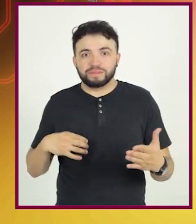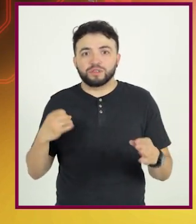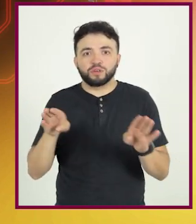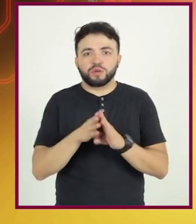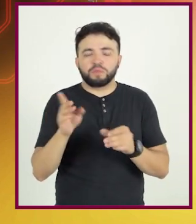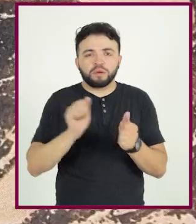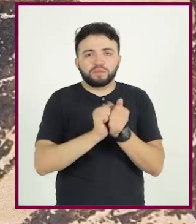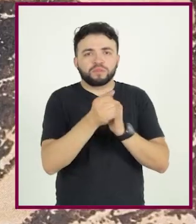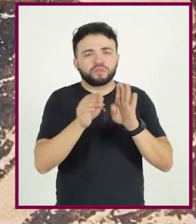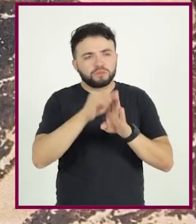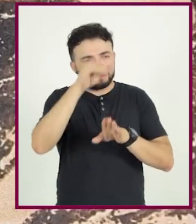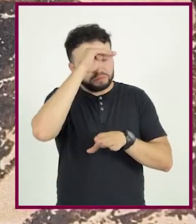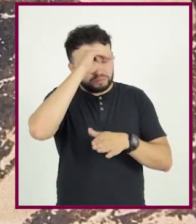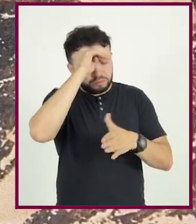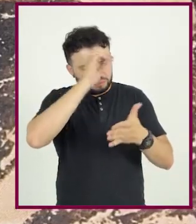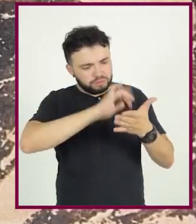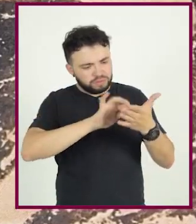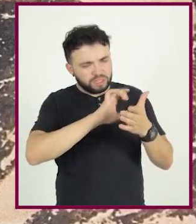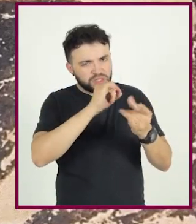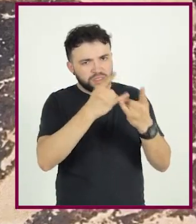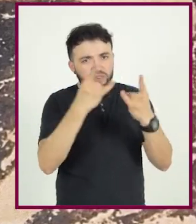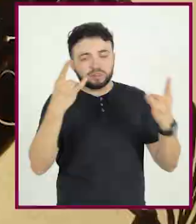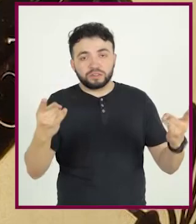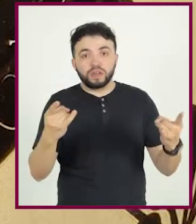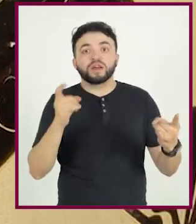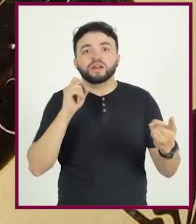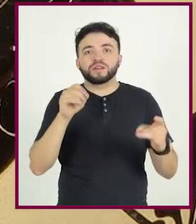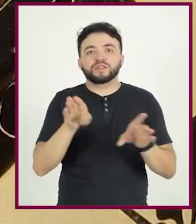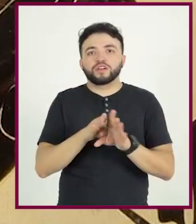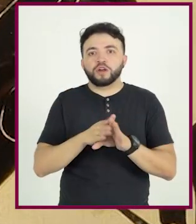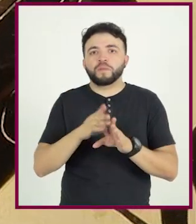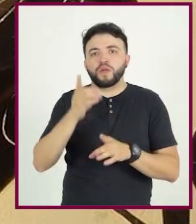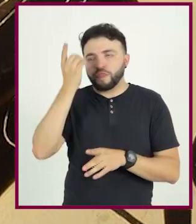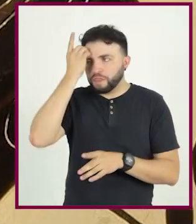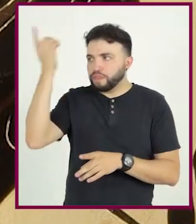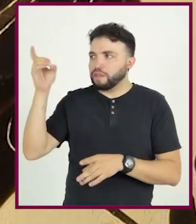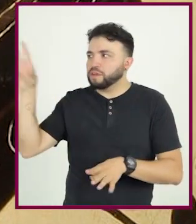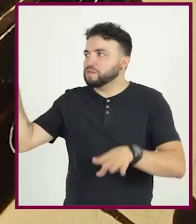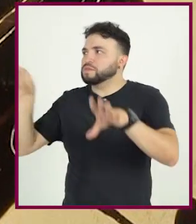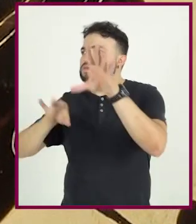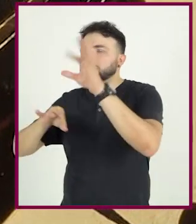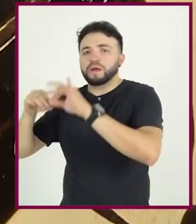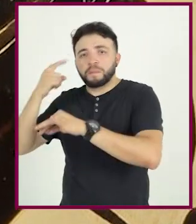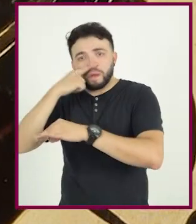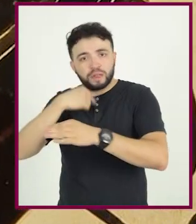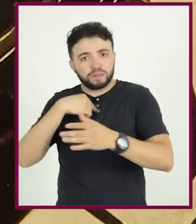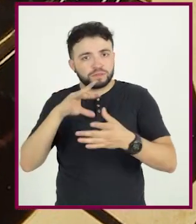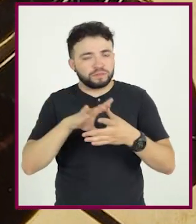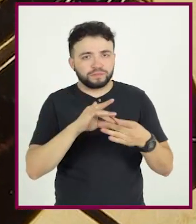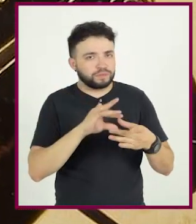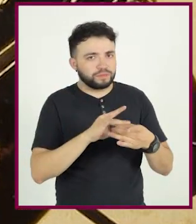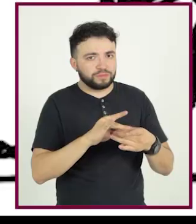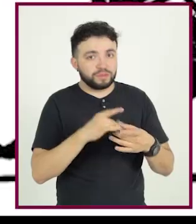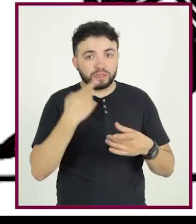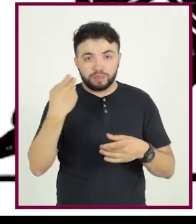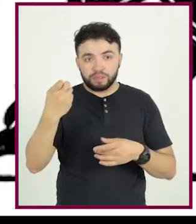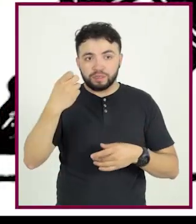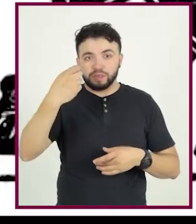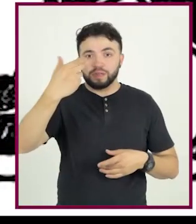los acontecimientos de su contexto histórico sin recurrir a los mitos de los dioses para